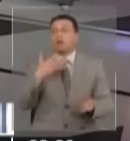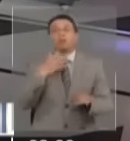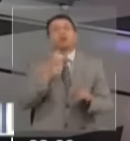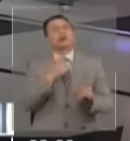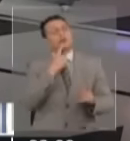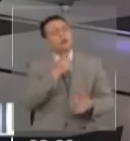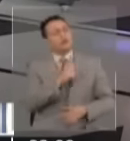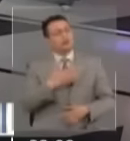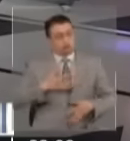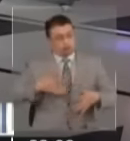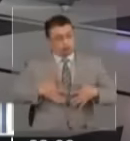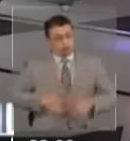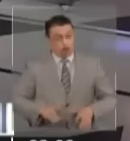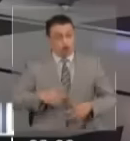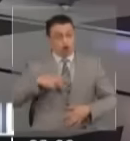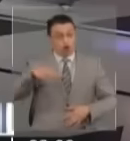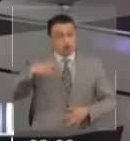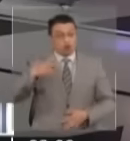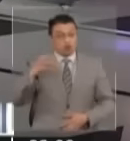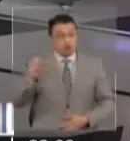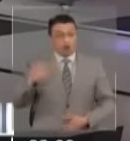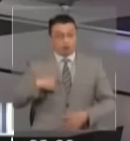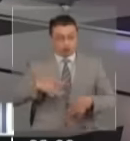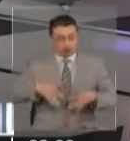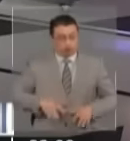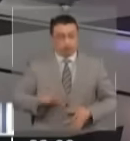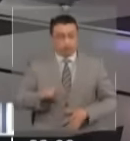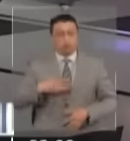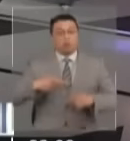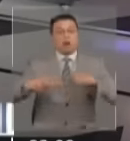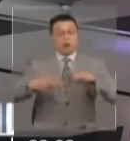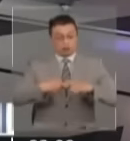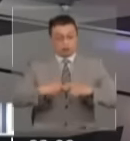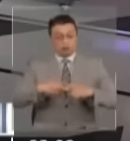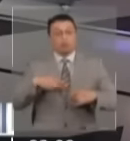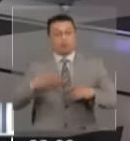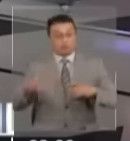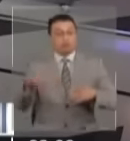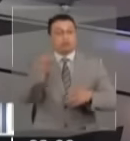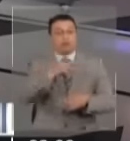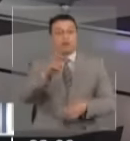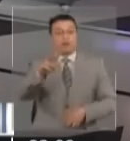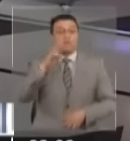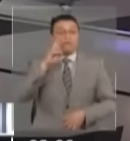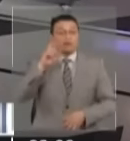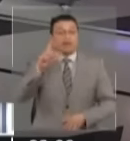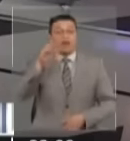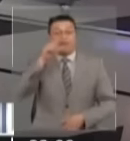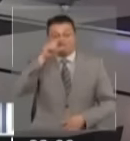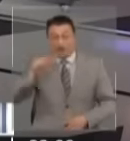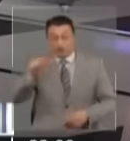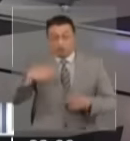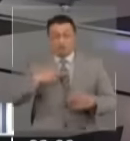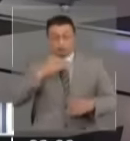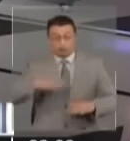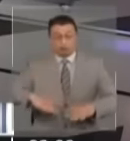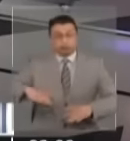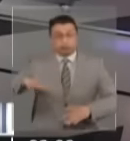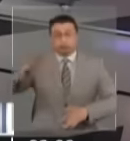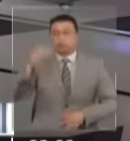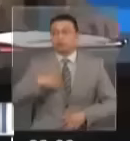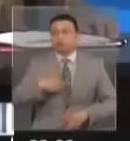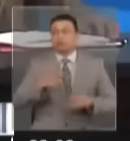Ñuñoa? Hay que nacer en Ñuñoa para ser de Ñuñoa. Pero por supuesto. Yo me casé, me fui a vivir a Ñuñoa en la Villa Frey, crié mis hijos ahí. Hay que defender, pero es que hay que defender